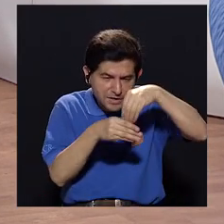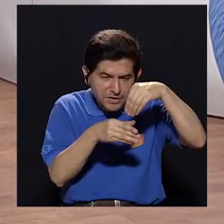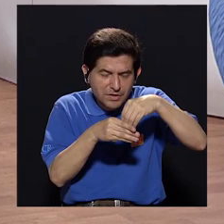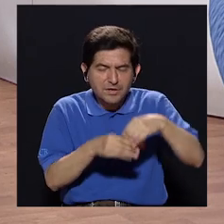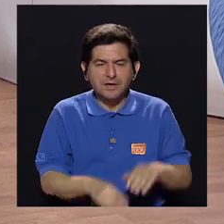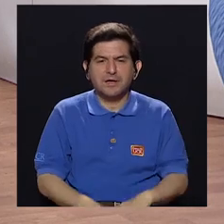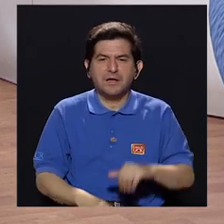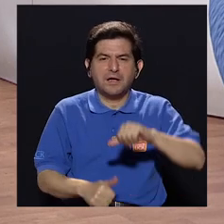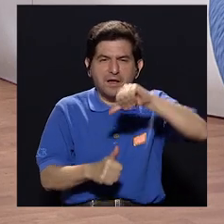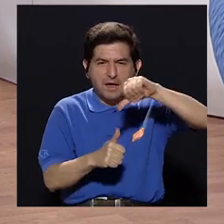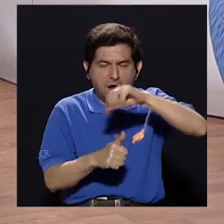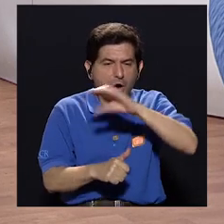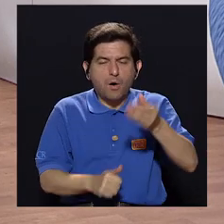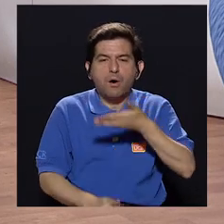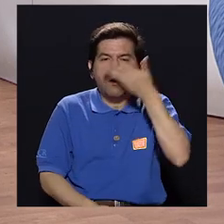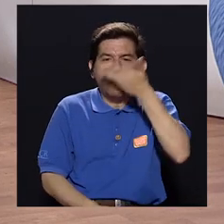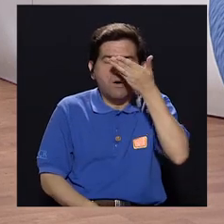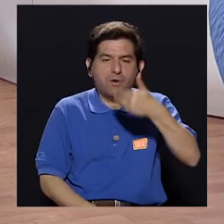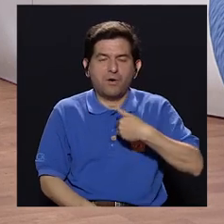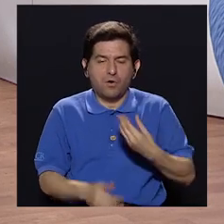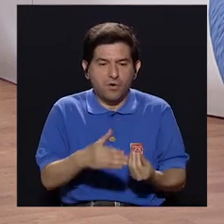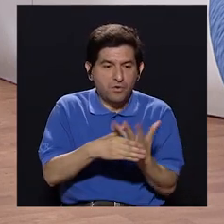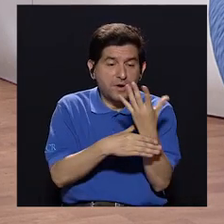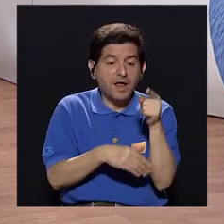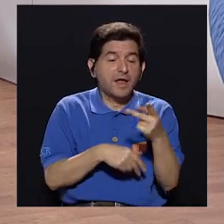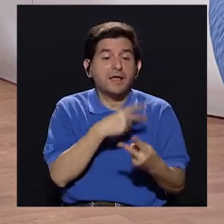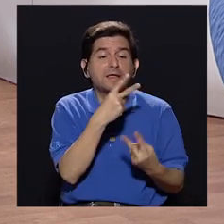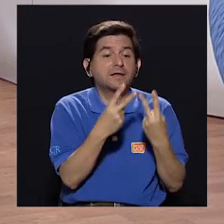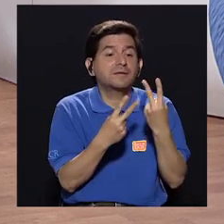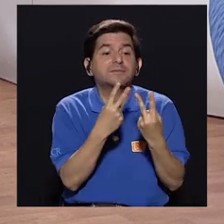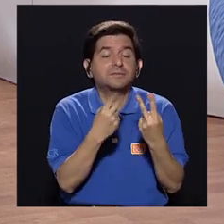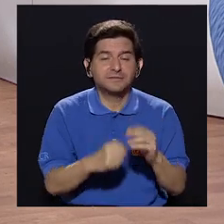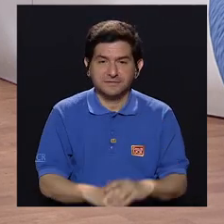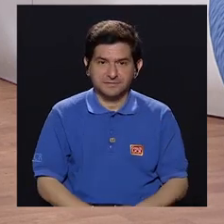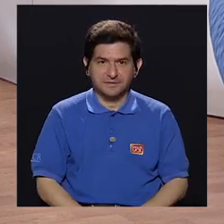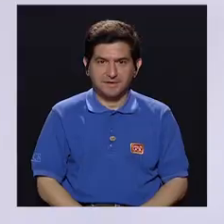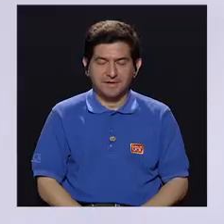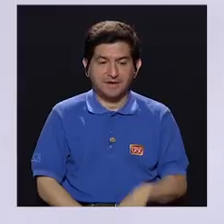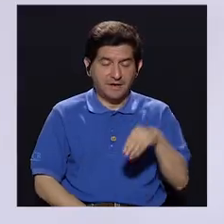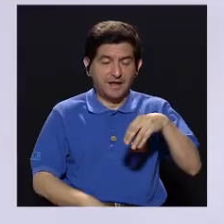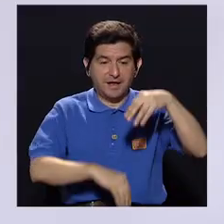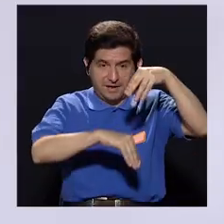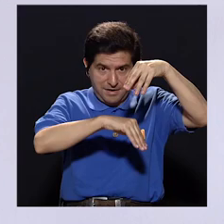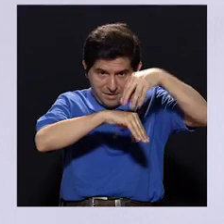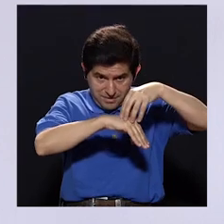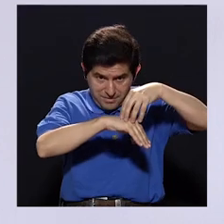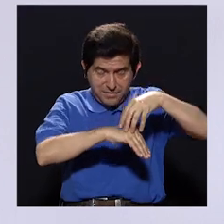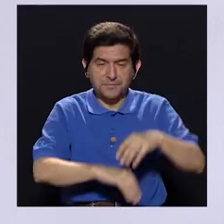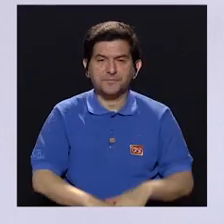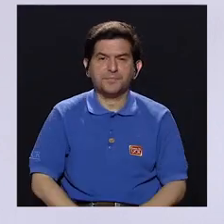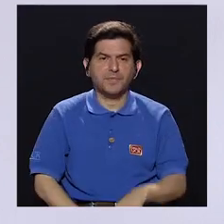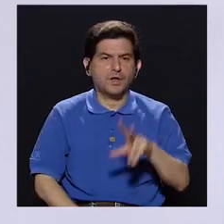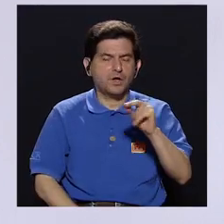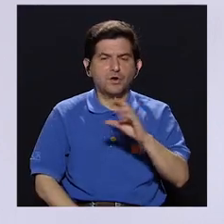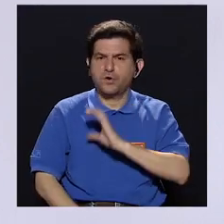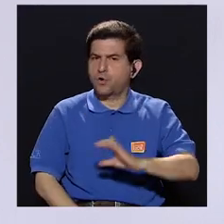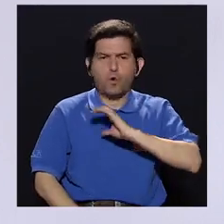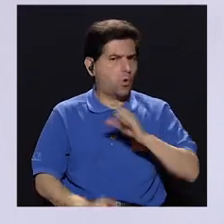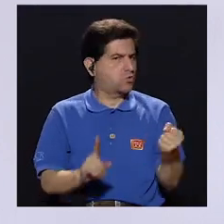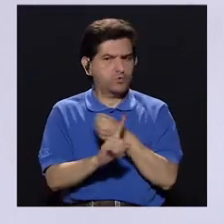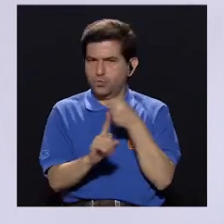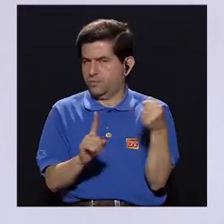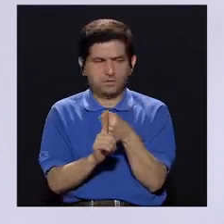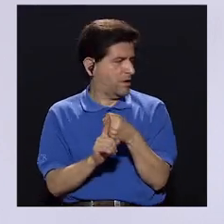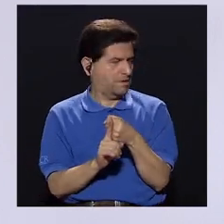algún aceite o algún olor que está en la flor y ellas visitan las flores se posan sobre ellas no es una